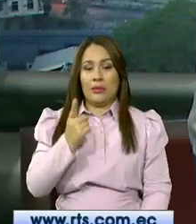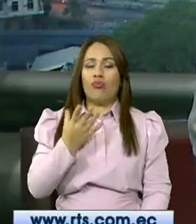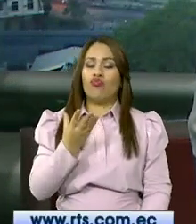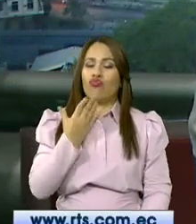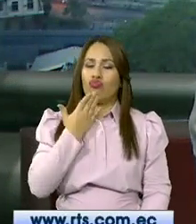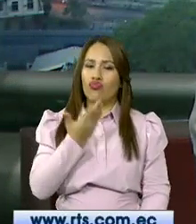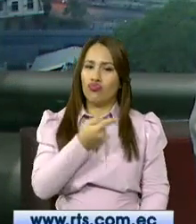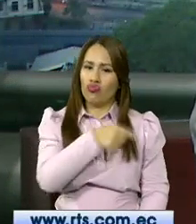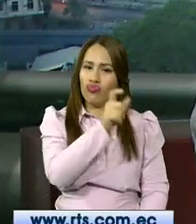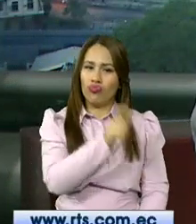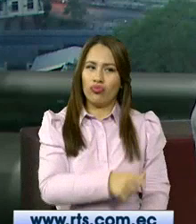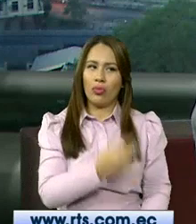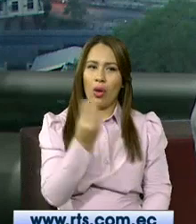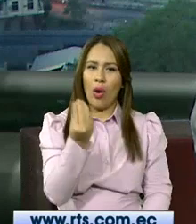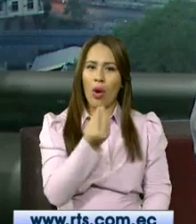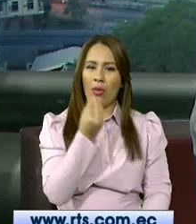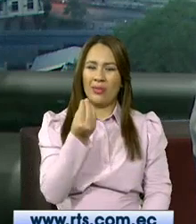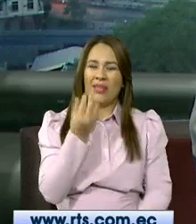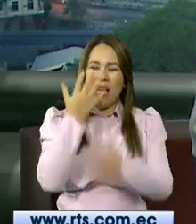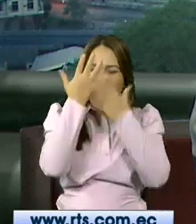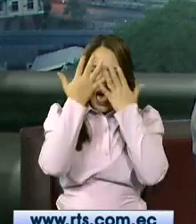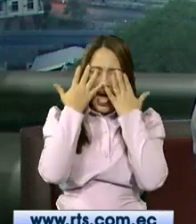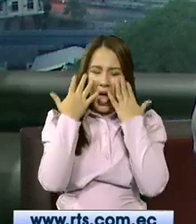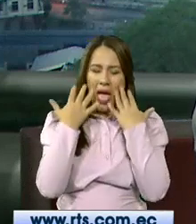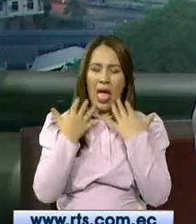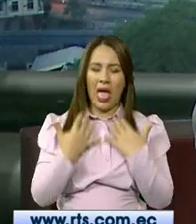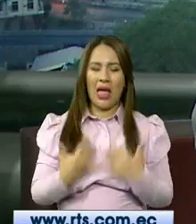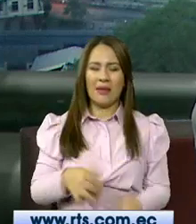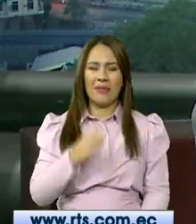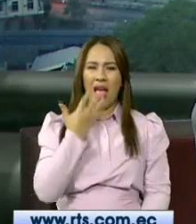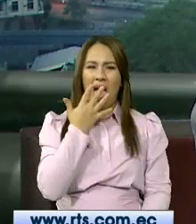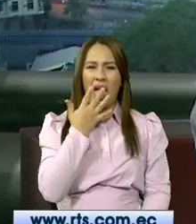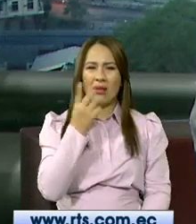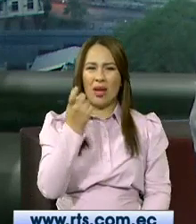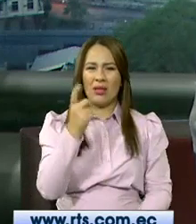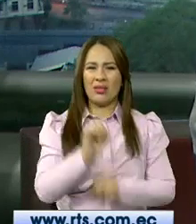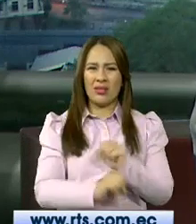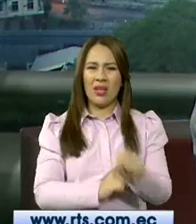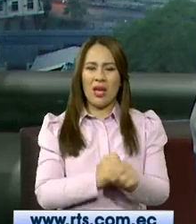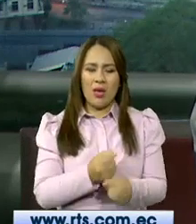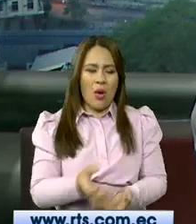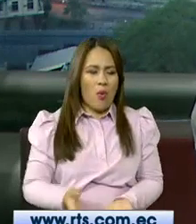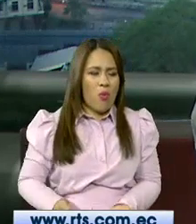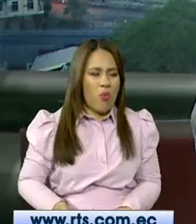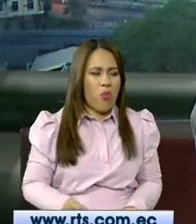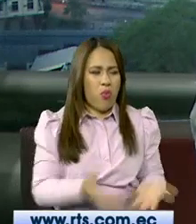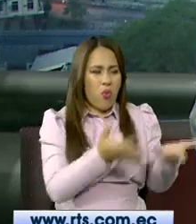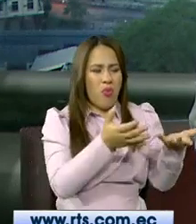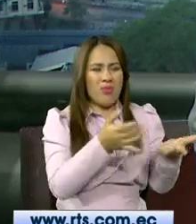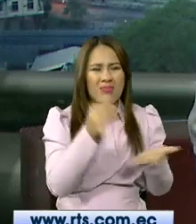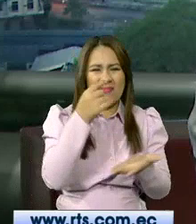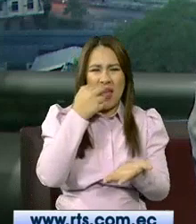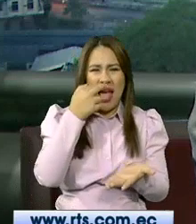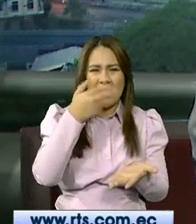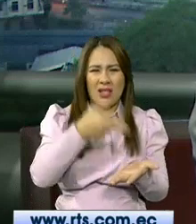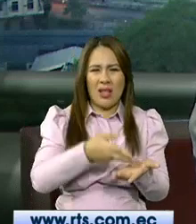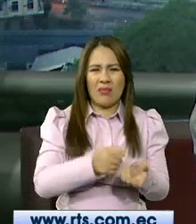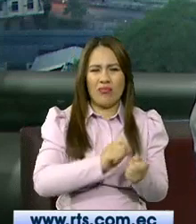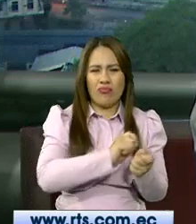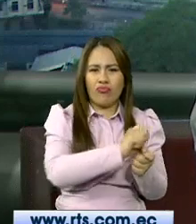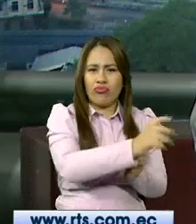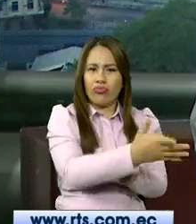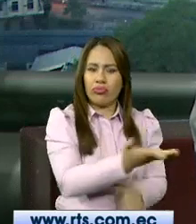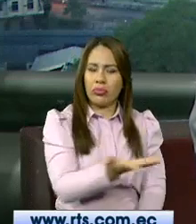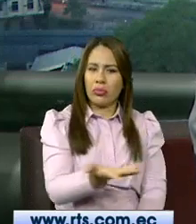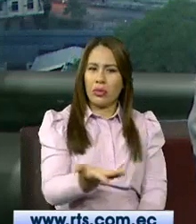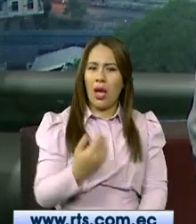sufrida en el menor de 11 años, quien fue quemado vivo. La comunidad se niega a creer que el